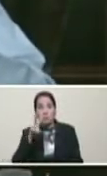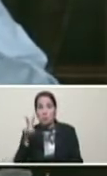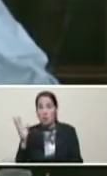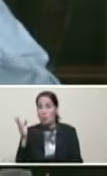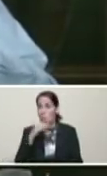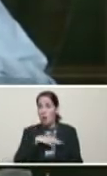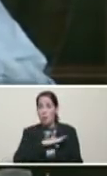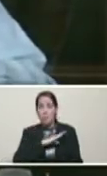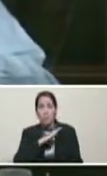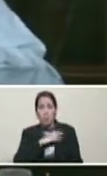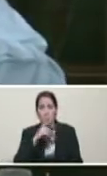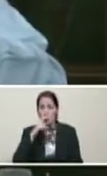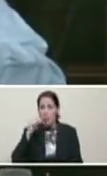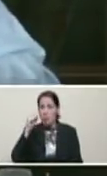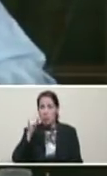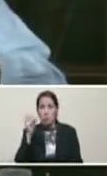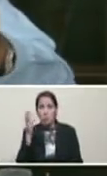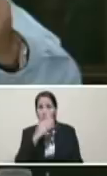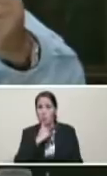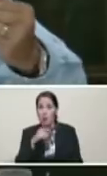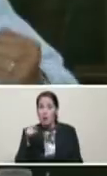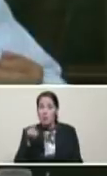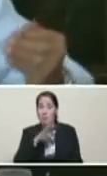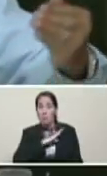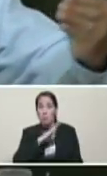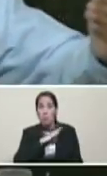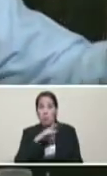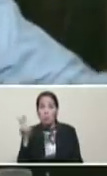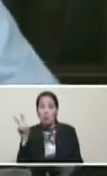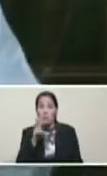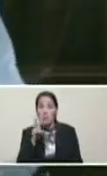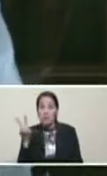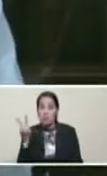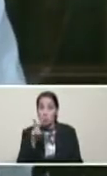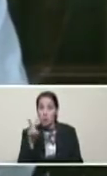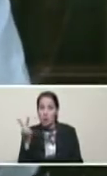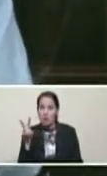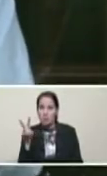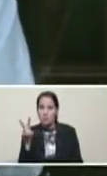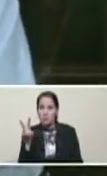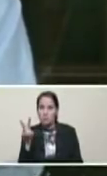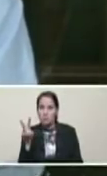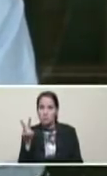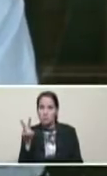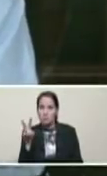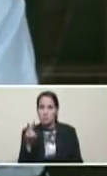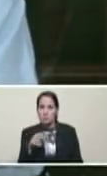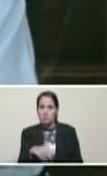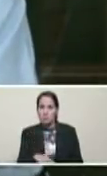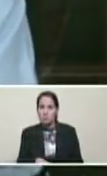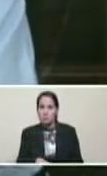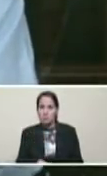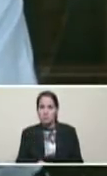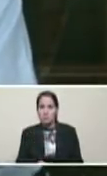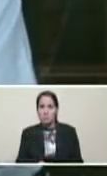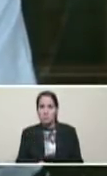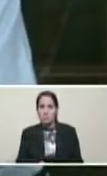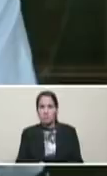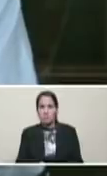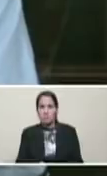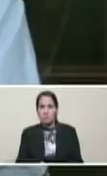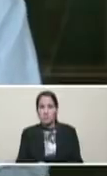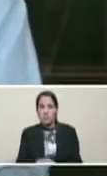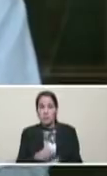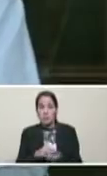maduro es un dinero de la república bolivariana de venezuela que en su inmensa mayoría